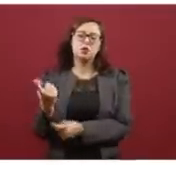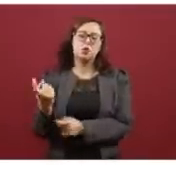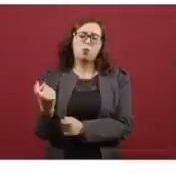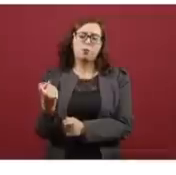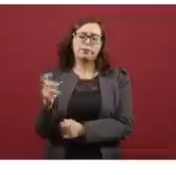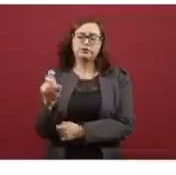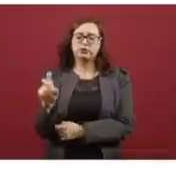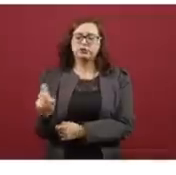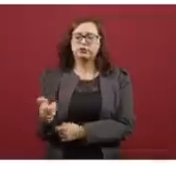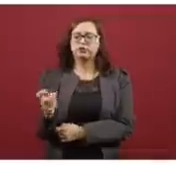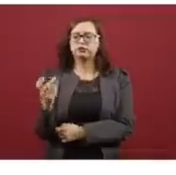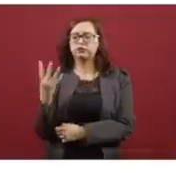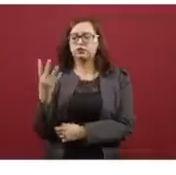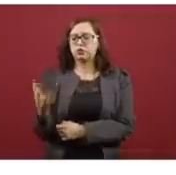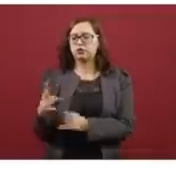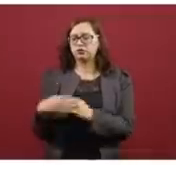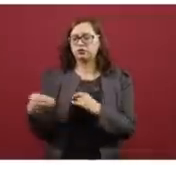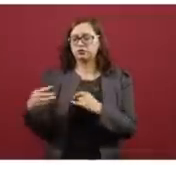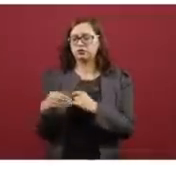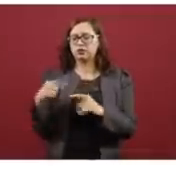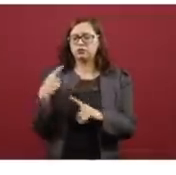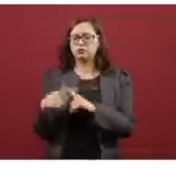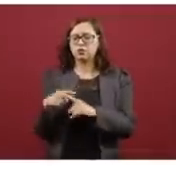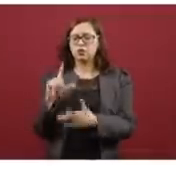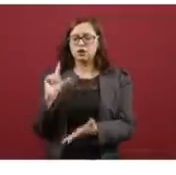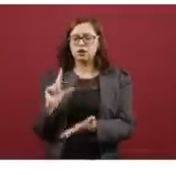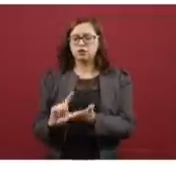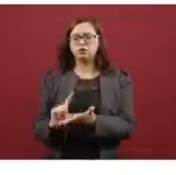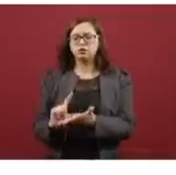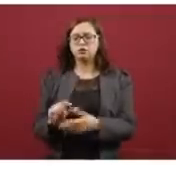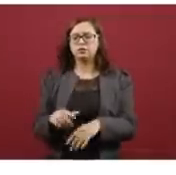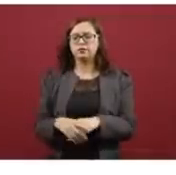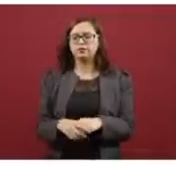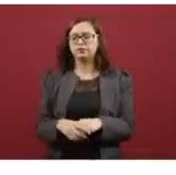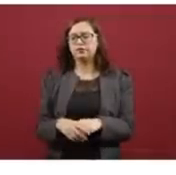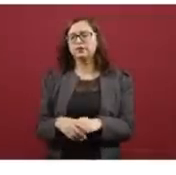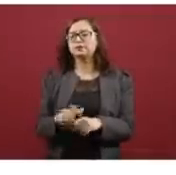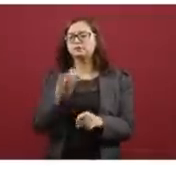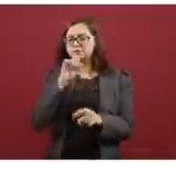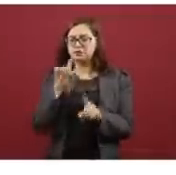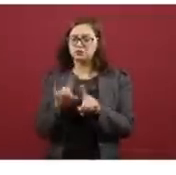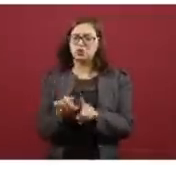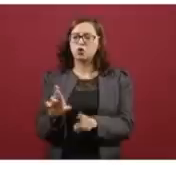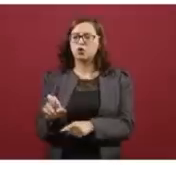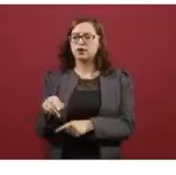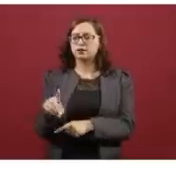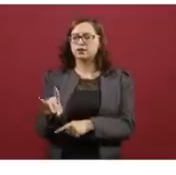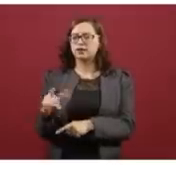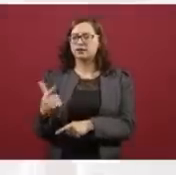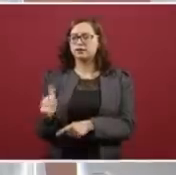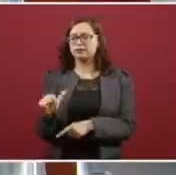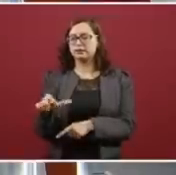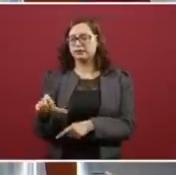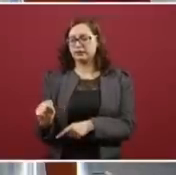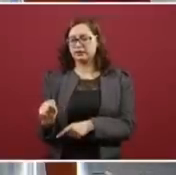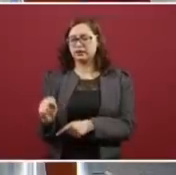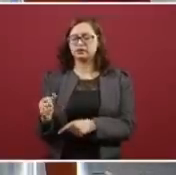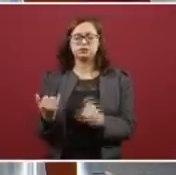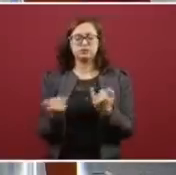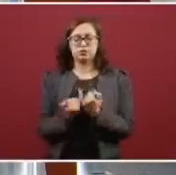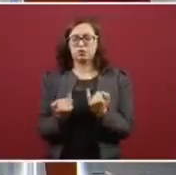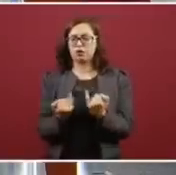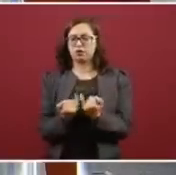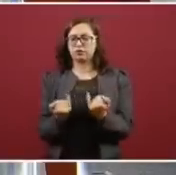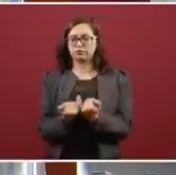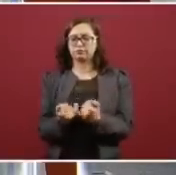34 centavos promedio por litro y rendidas con un peso 24 centavos promedio por